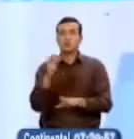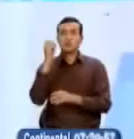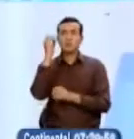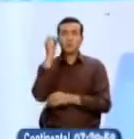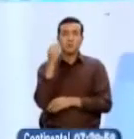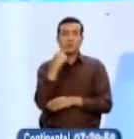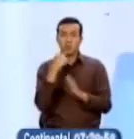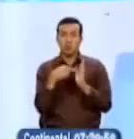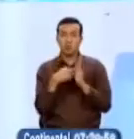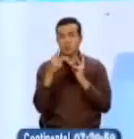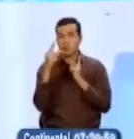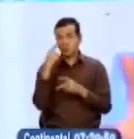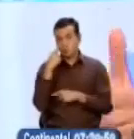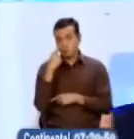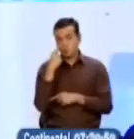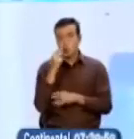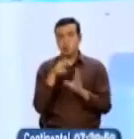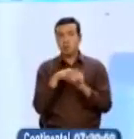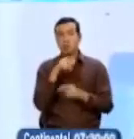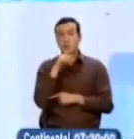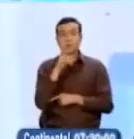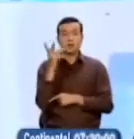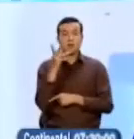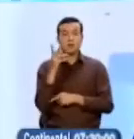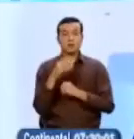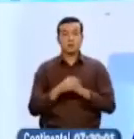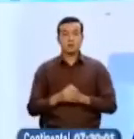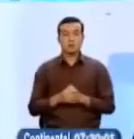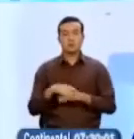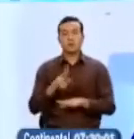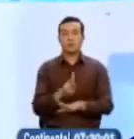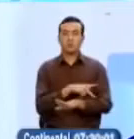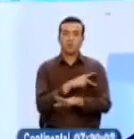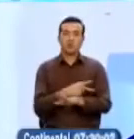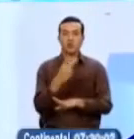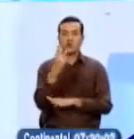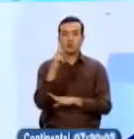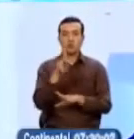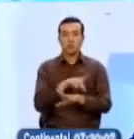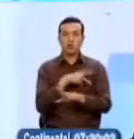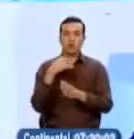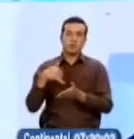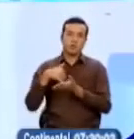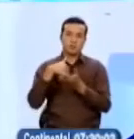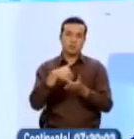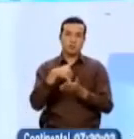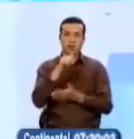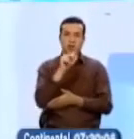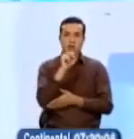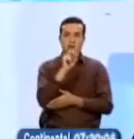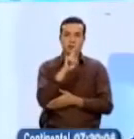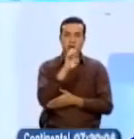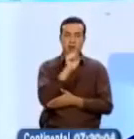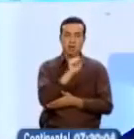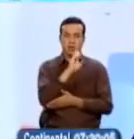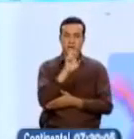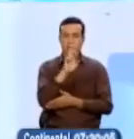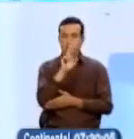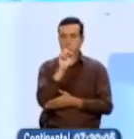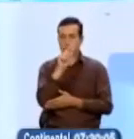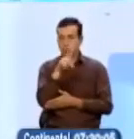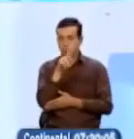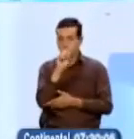vamos a tener el recital de poesía de dos poetas premiadas a andrea crespo y maría paulina